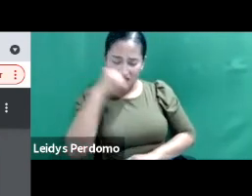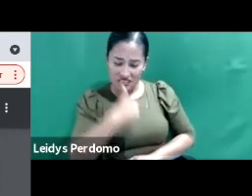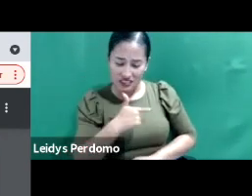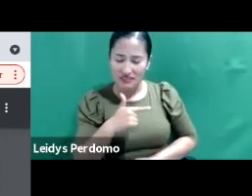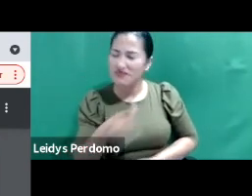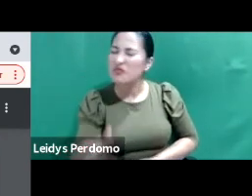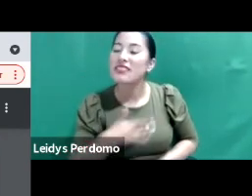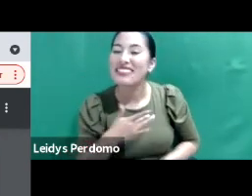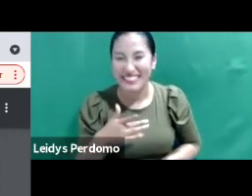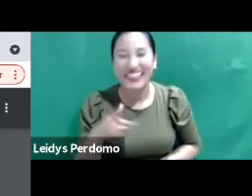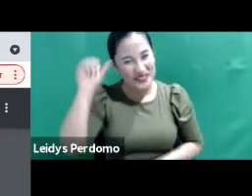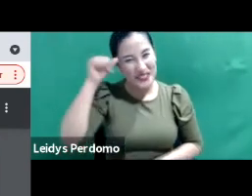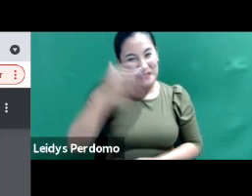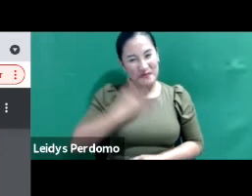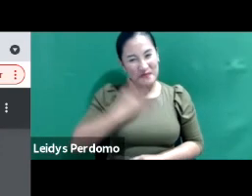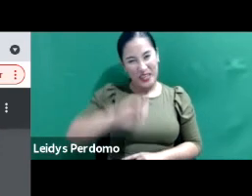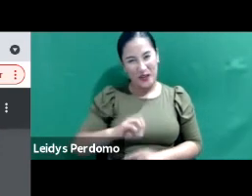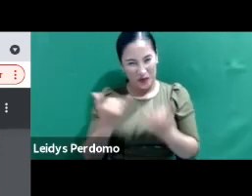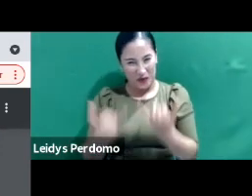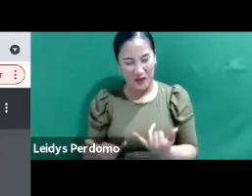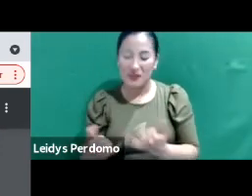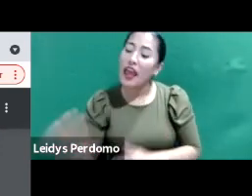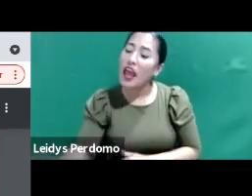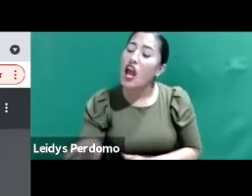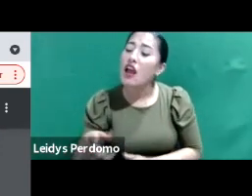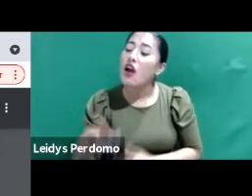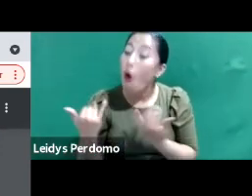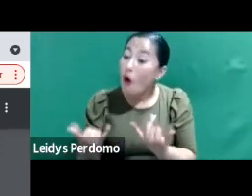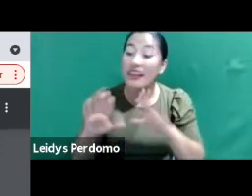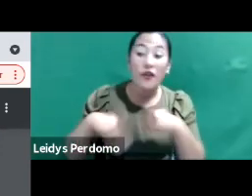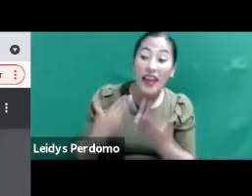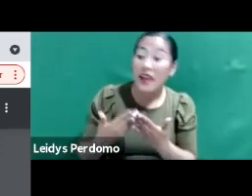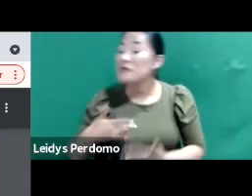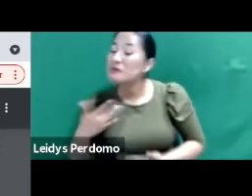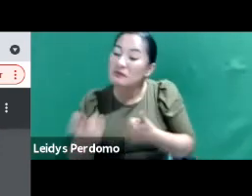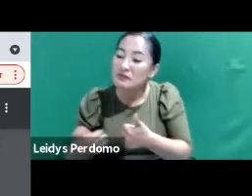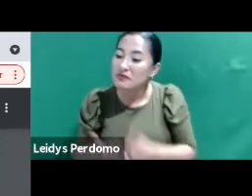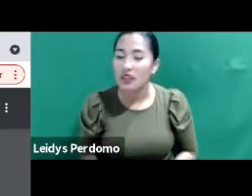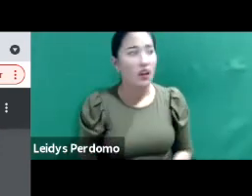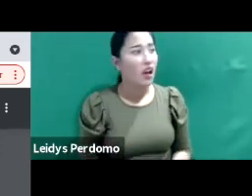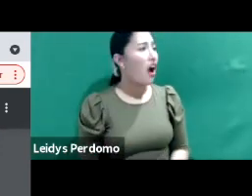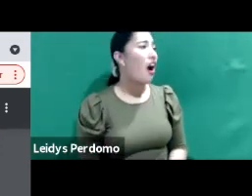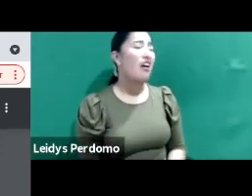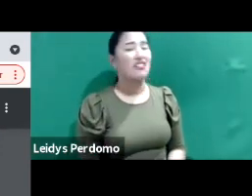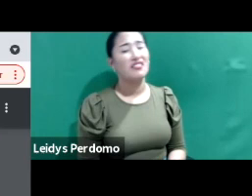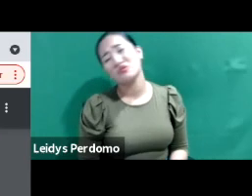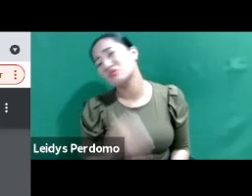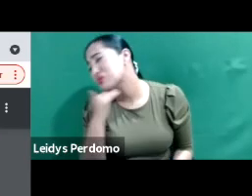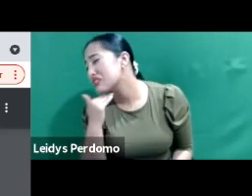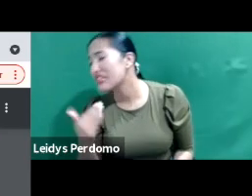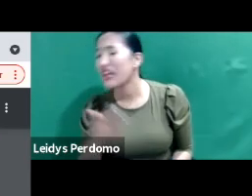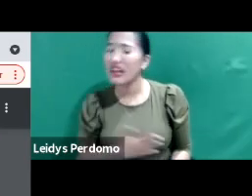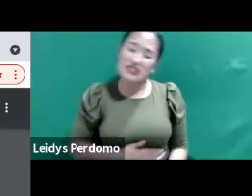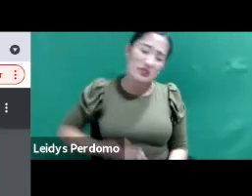hijo, ¿cómo te sentiste hoy en el cole? Y él me dice, como que me dolió, como que no sé, como que me duele el